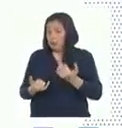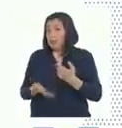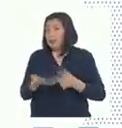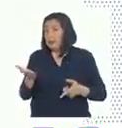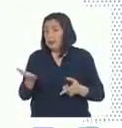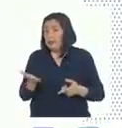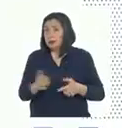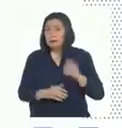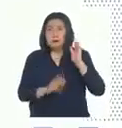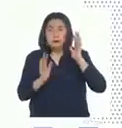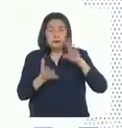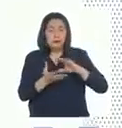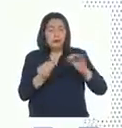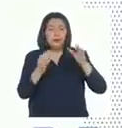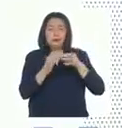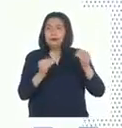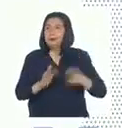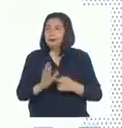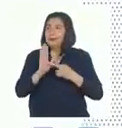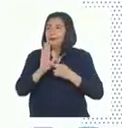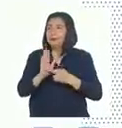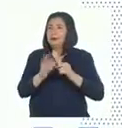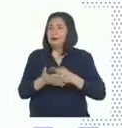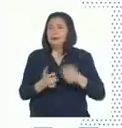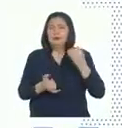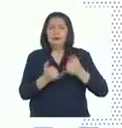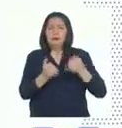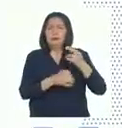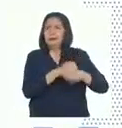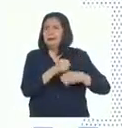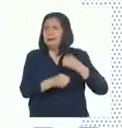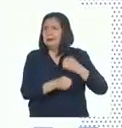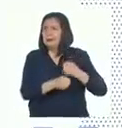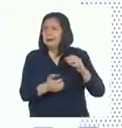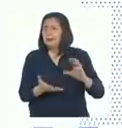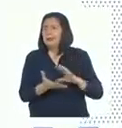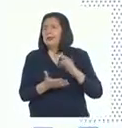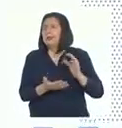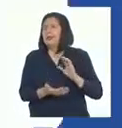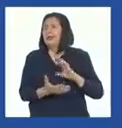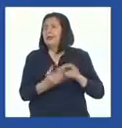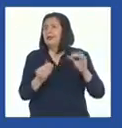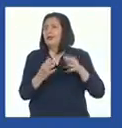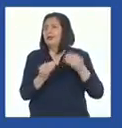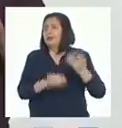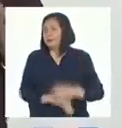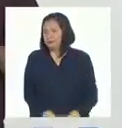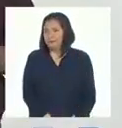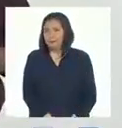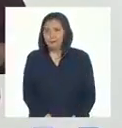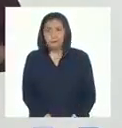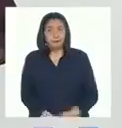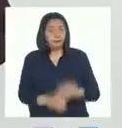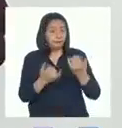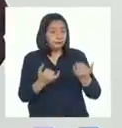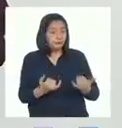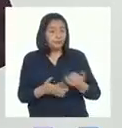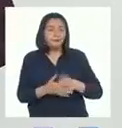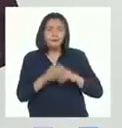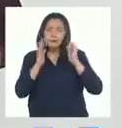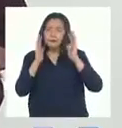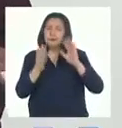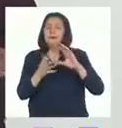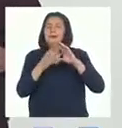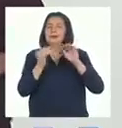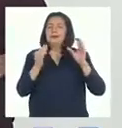toca escuchar un cuento representativo de los últimos 200 años de nuestra historia. Entonces hoy vamos a